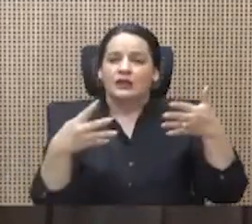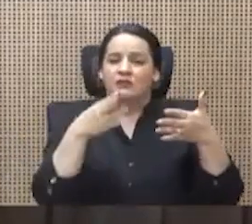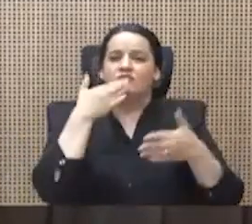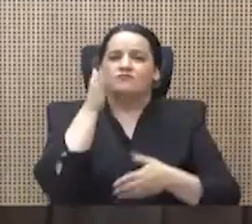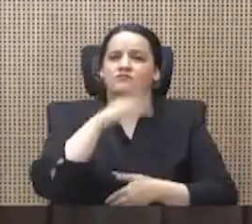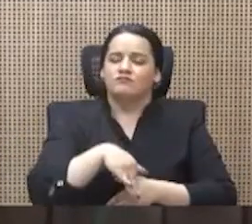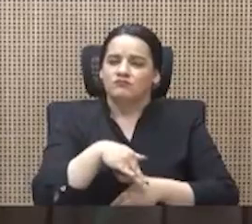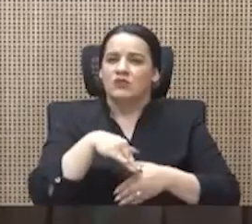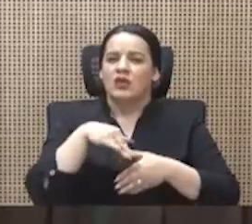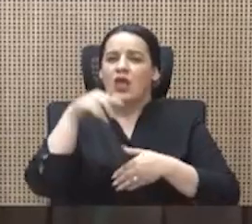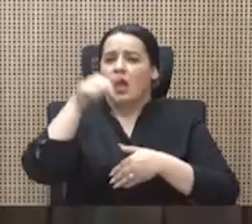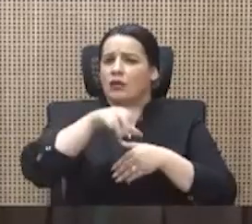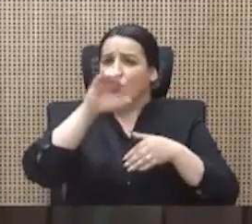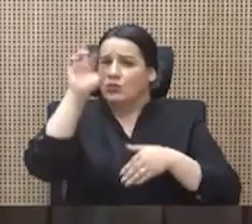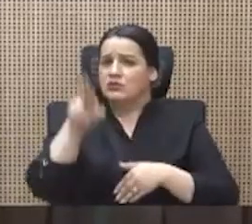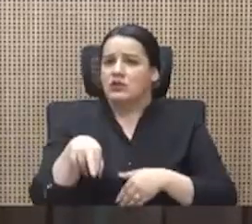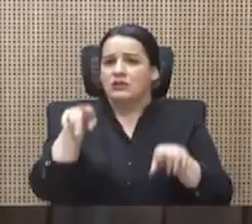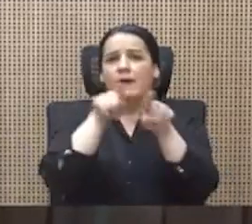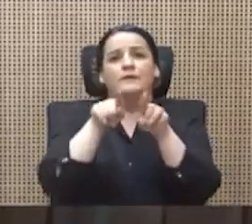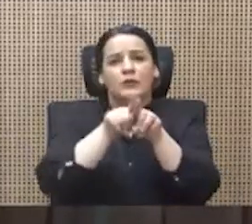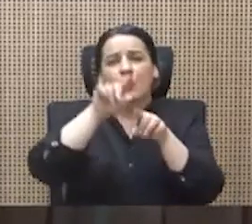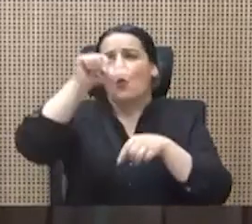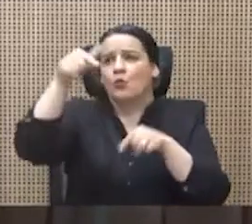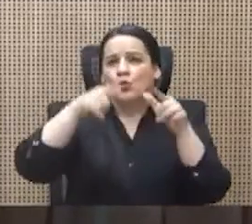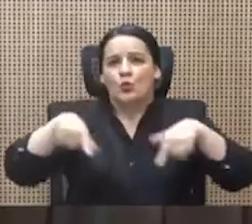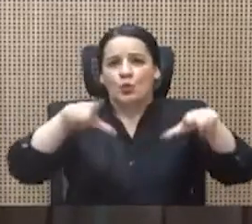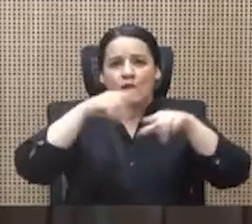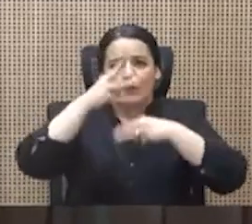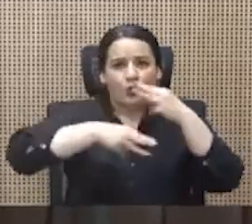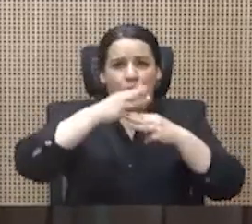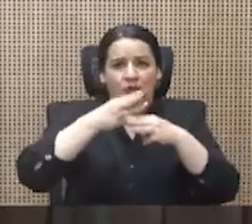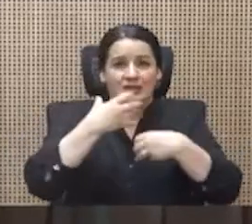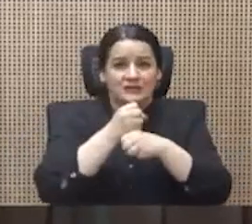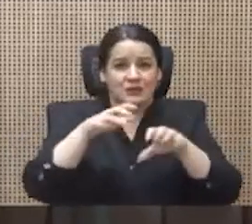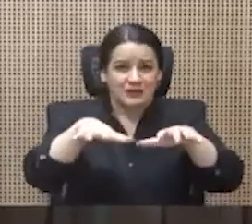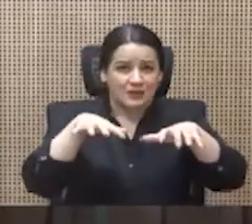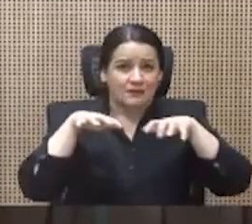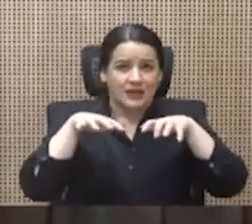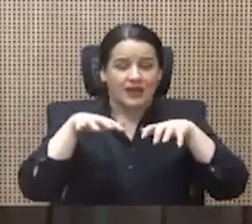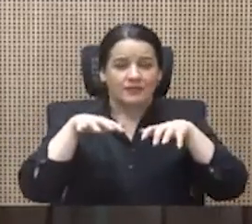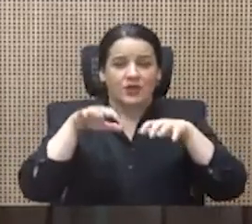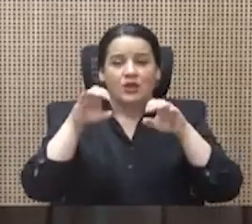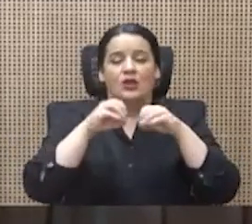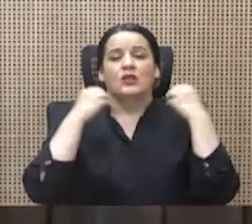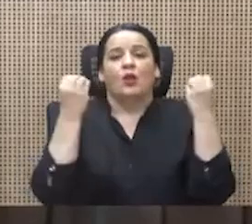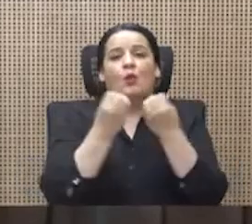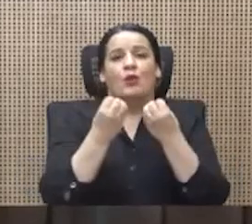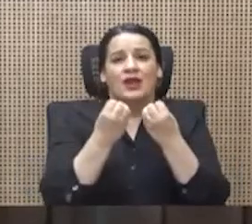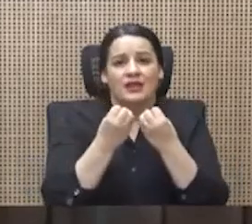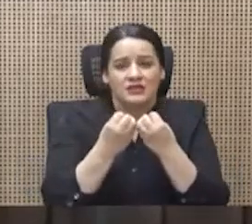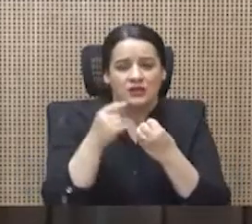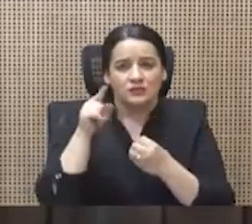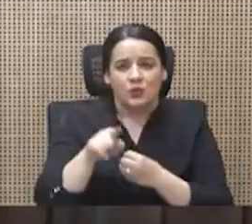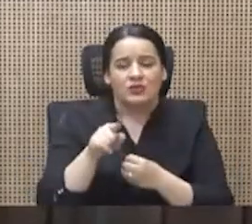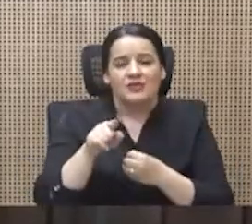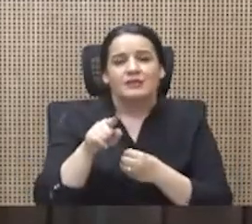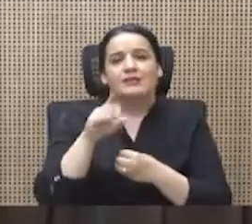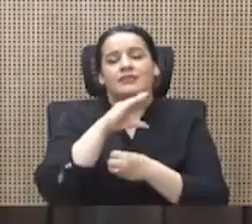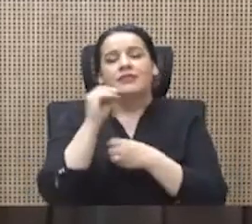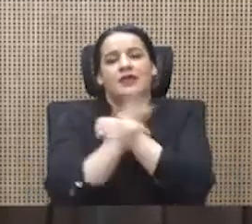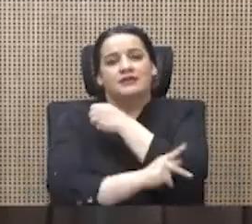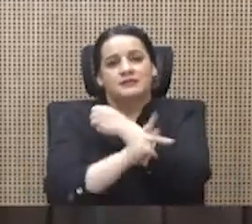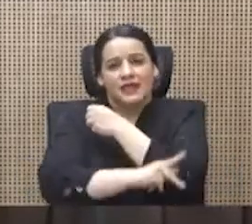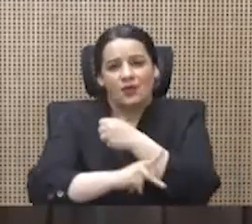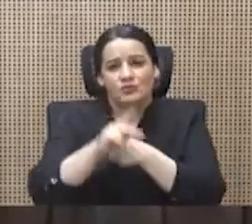sino en todo el mundo se realizó la asamblea general de la Organización de Estados Americanos donde Precisamente lo mencioné